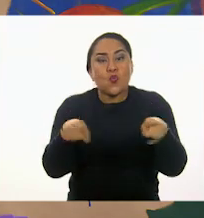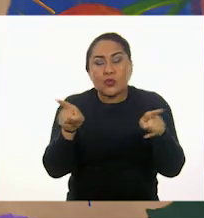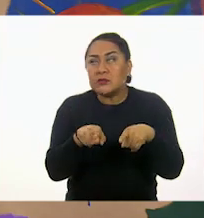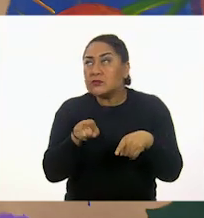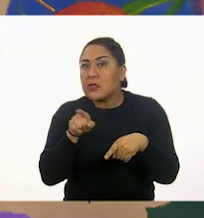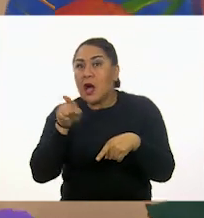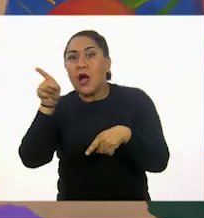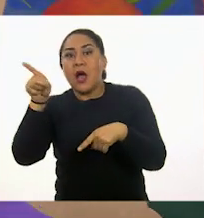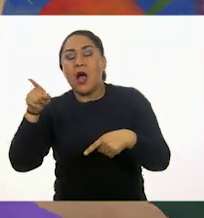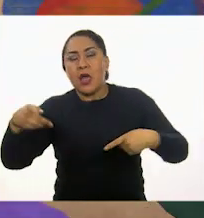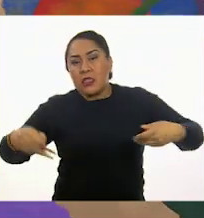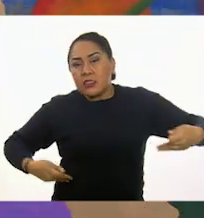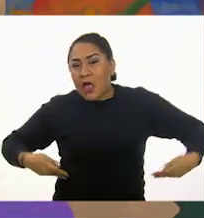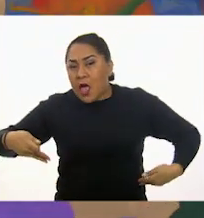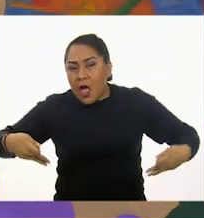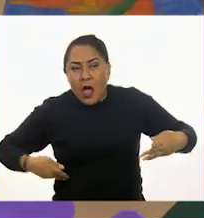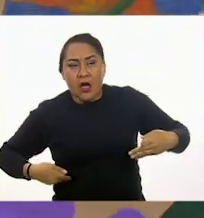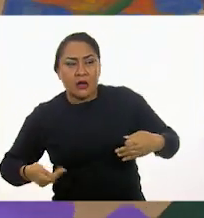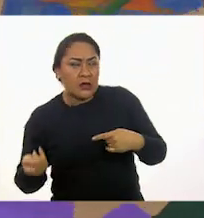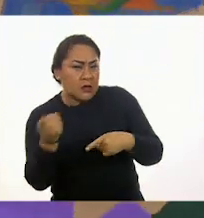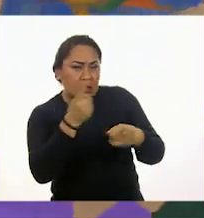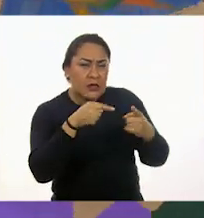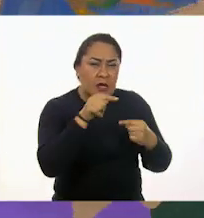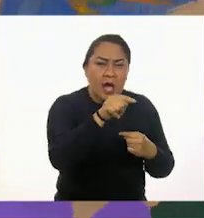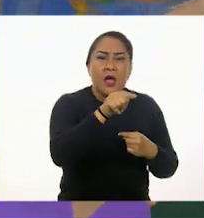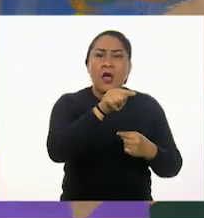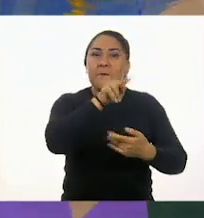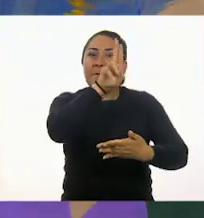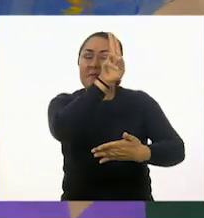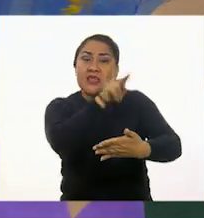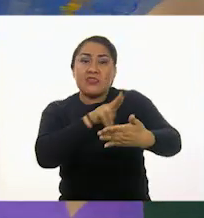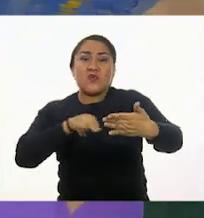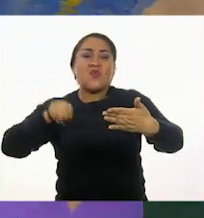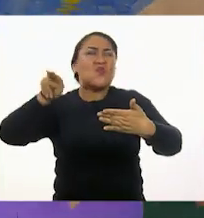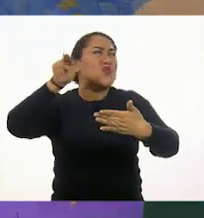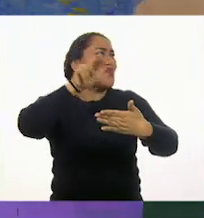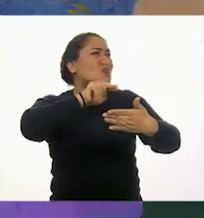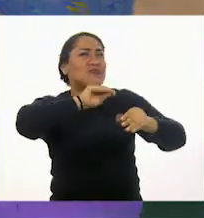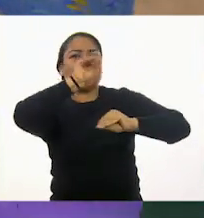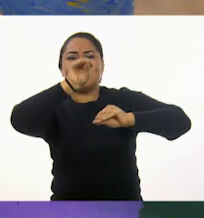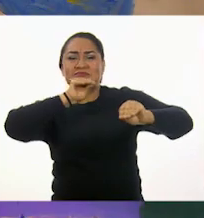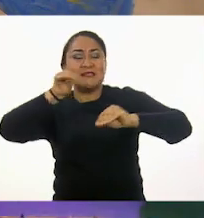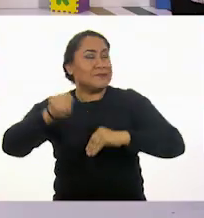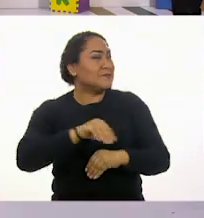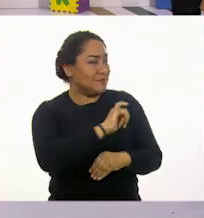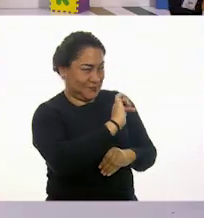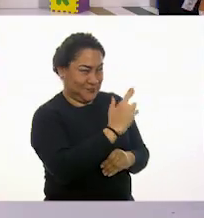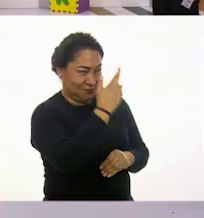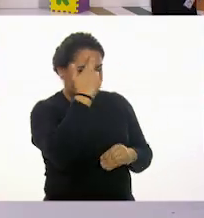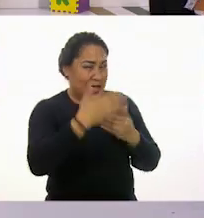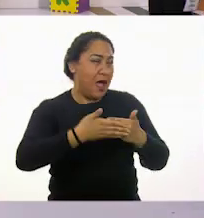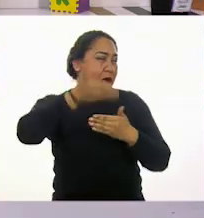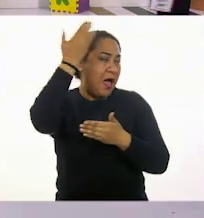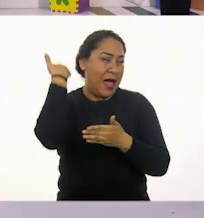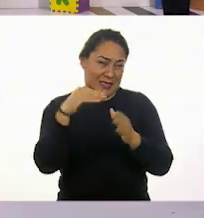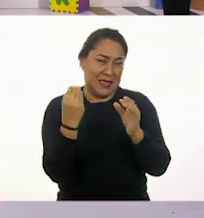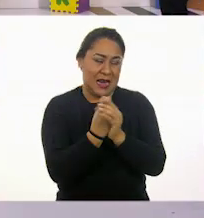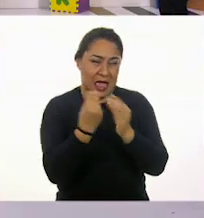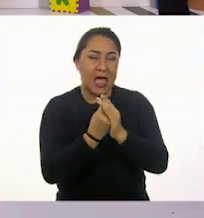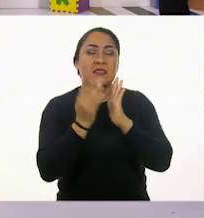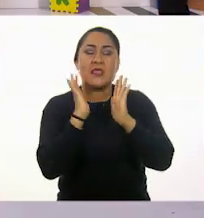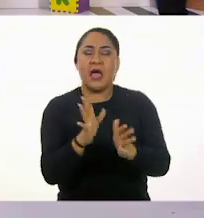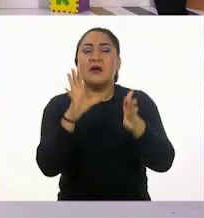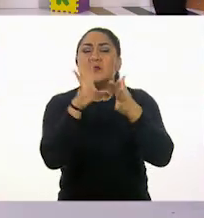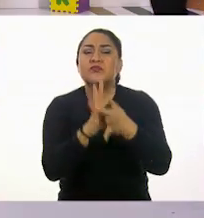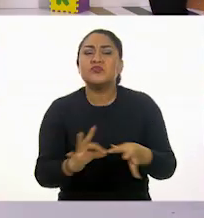Muy bien. bueno, la pintura está plasmada en todo. ¿Te acuerdas que en clases pasadas hemos hablado